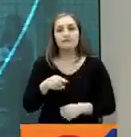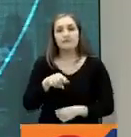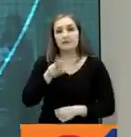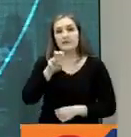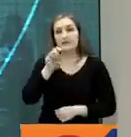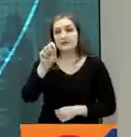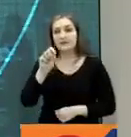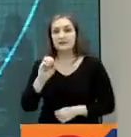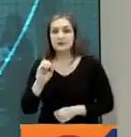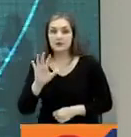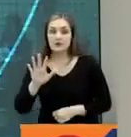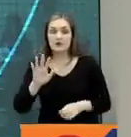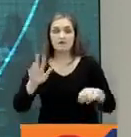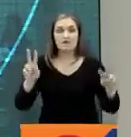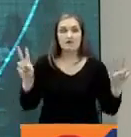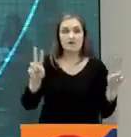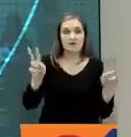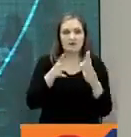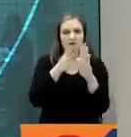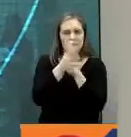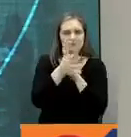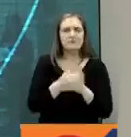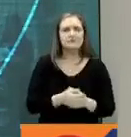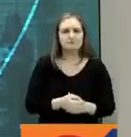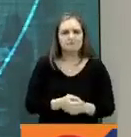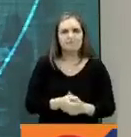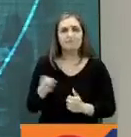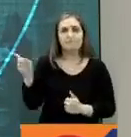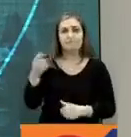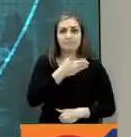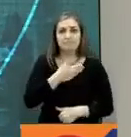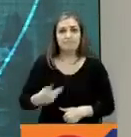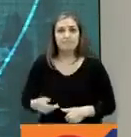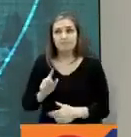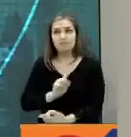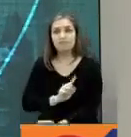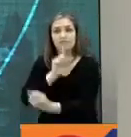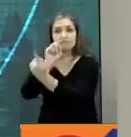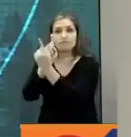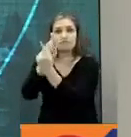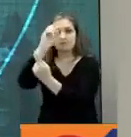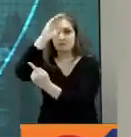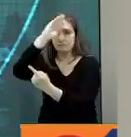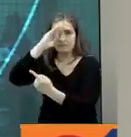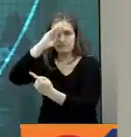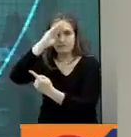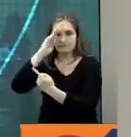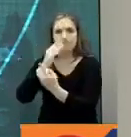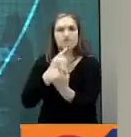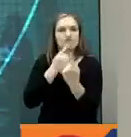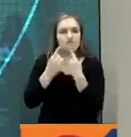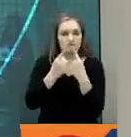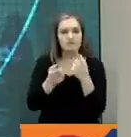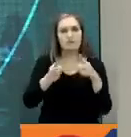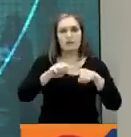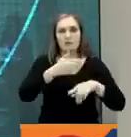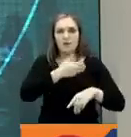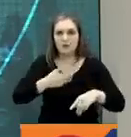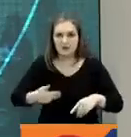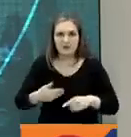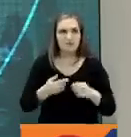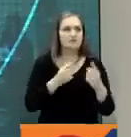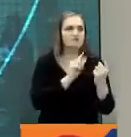especial, Alfonso Moreno, para preguntarle qué resultado dejó el encuentro que hoy sostuvo el presidente con inversionistas. Alfonso, adelante, buenas